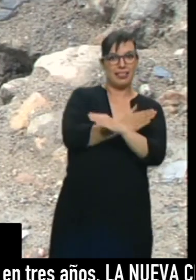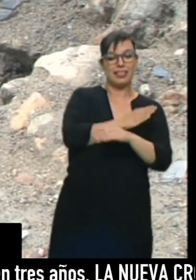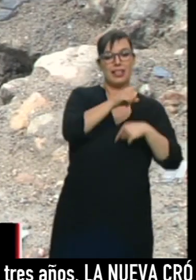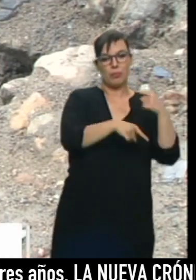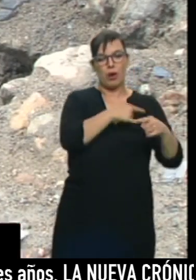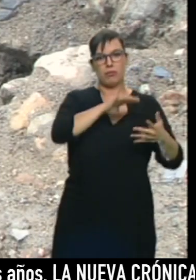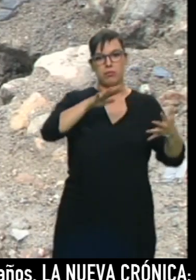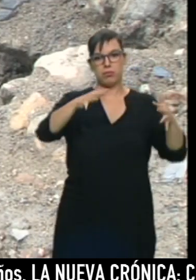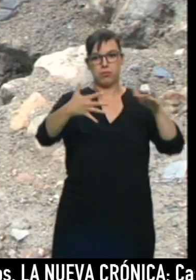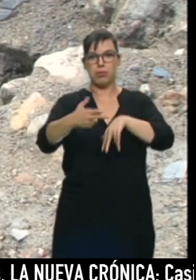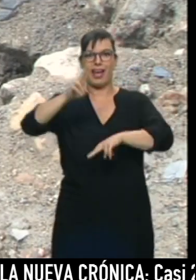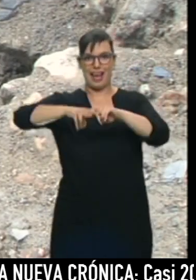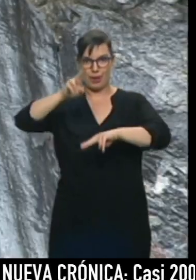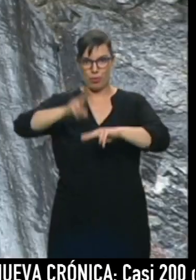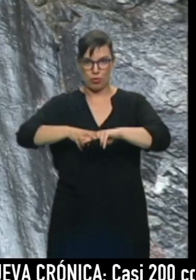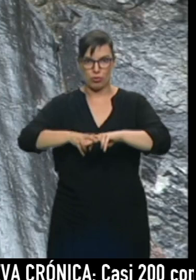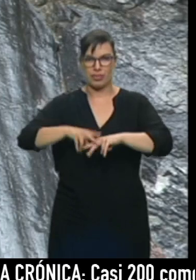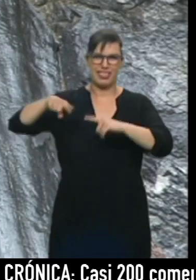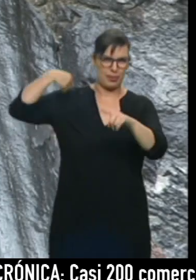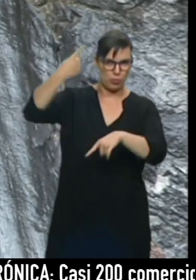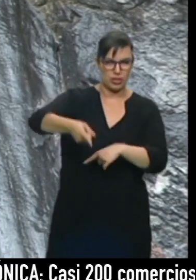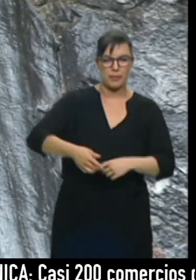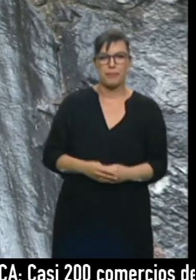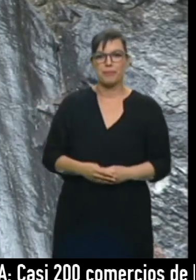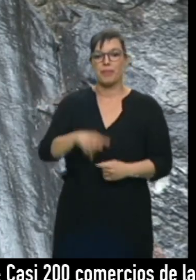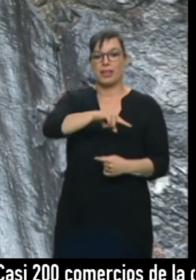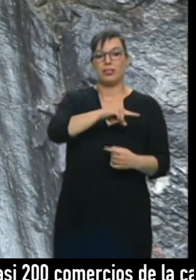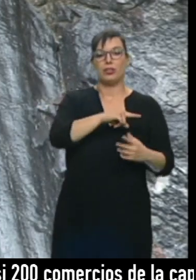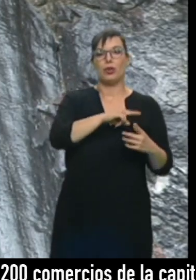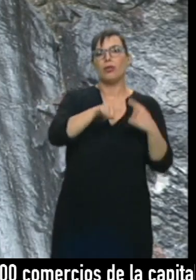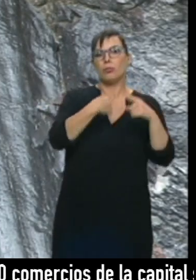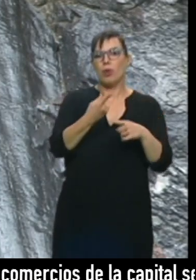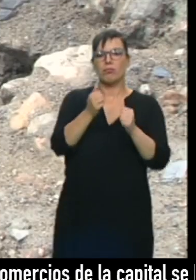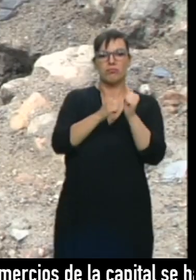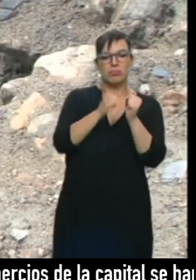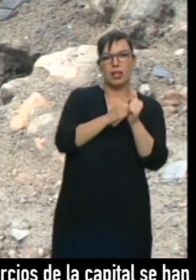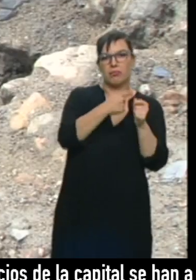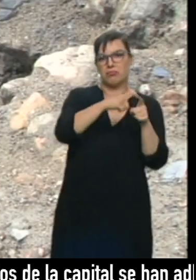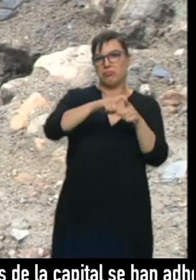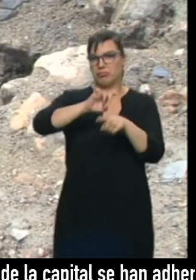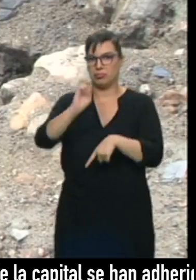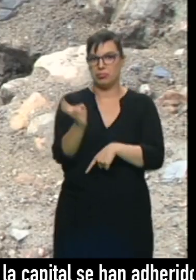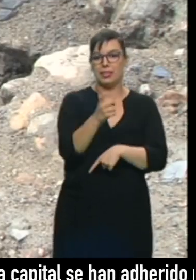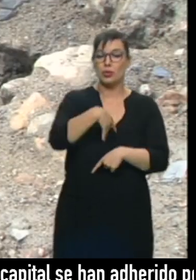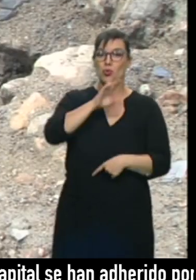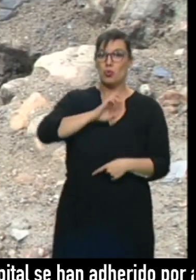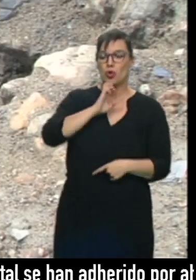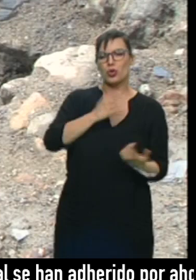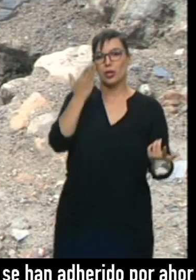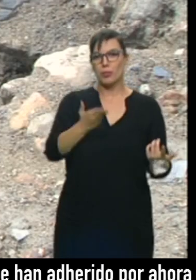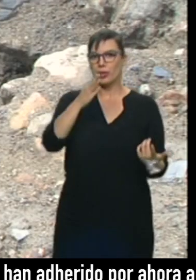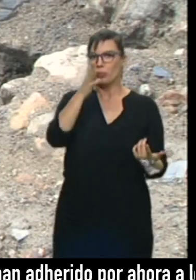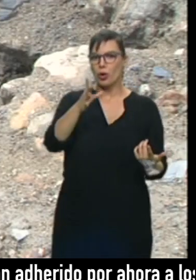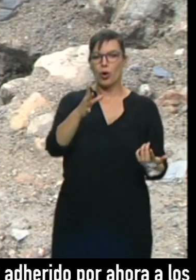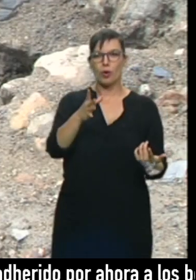fue el carbón, posteriormente. Estos se carbonizaron y se convirtieron en antracita o en huya. Es una curiosidad y es importante porque es muy difícil y es